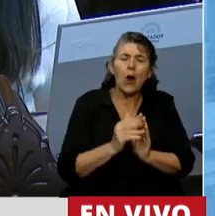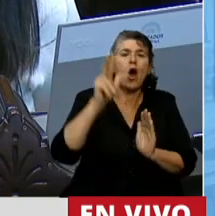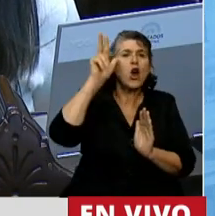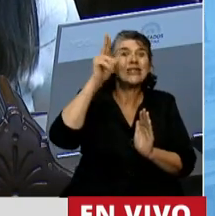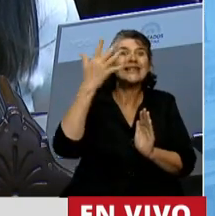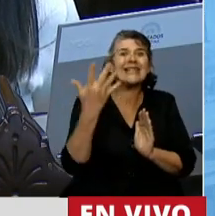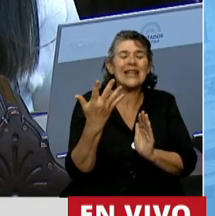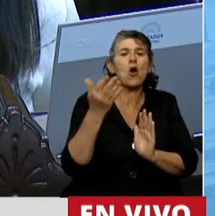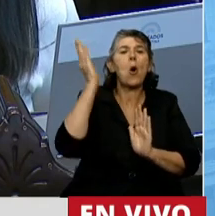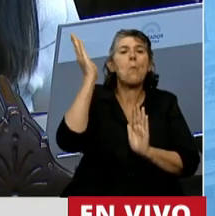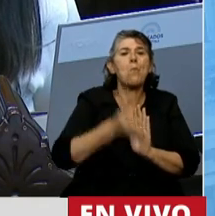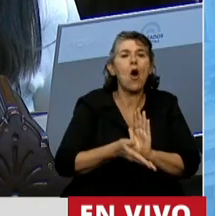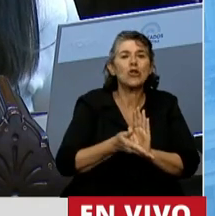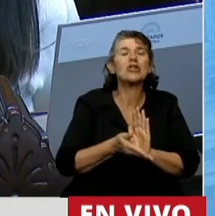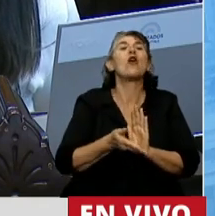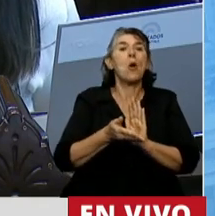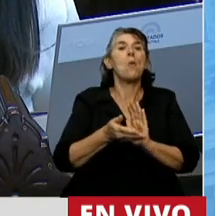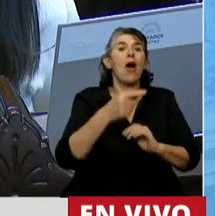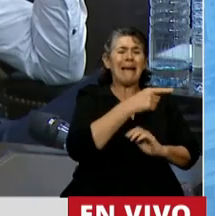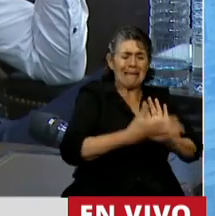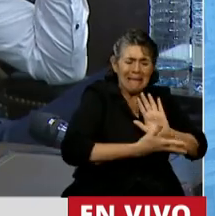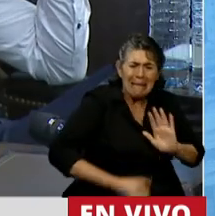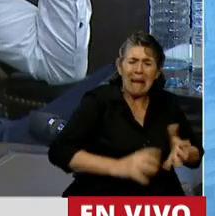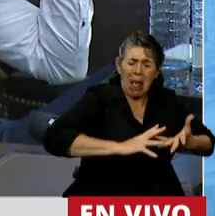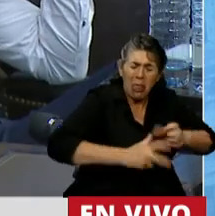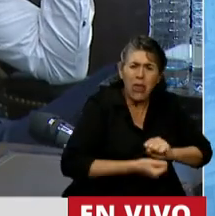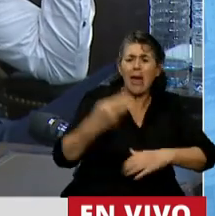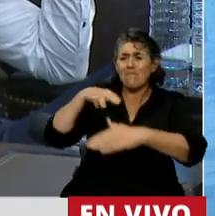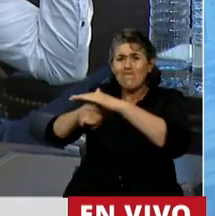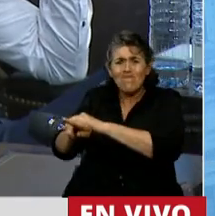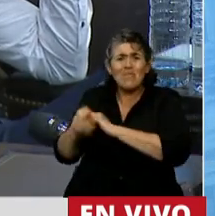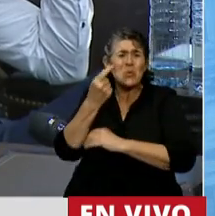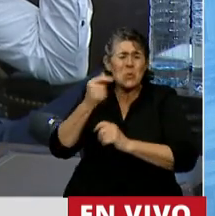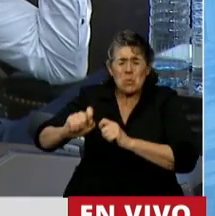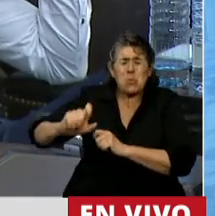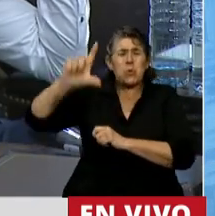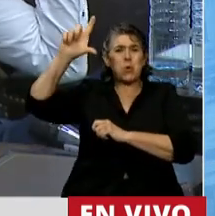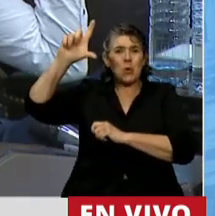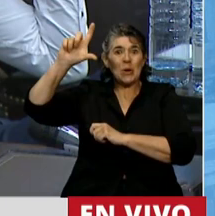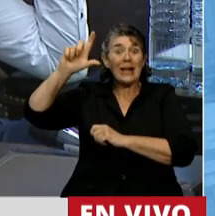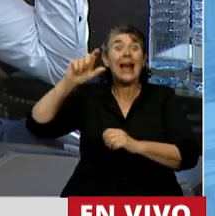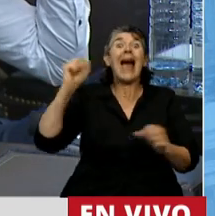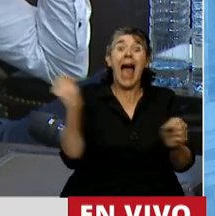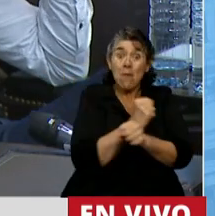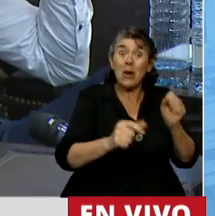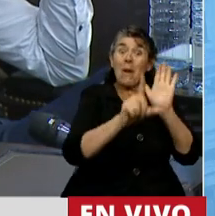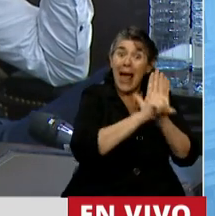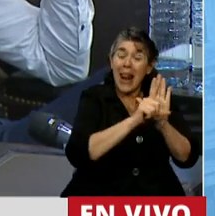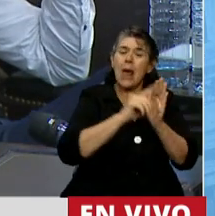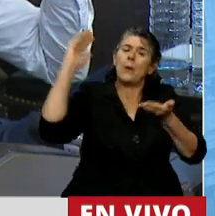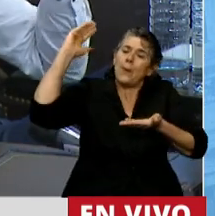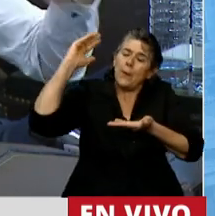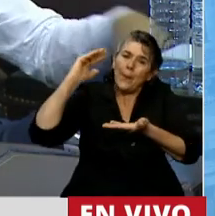los costos que implican las internaciones por las complicaciones de abortos clandestinos, bajábamos más del 95% las internaciones